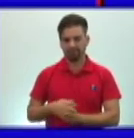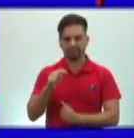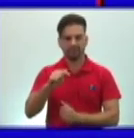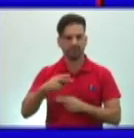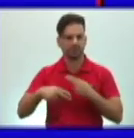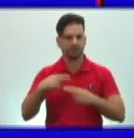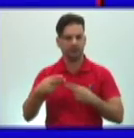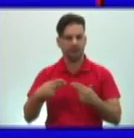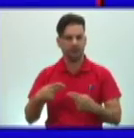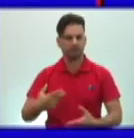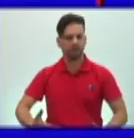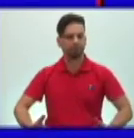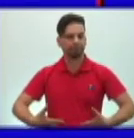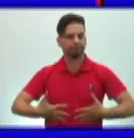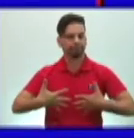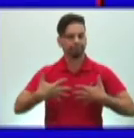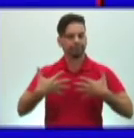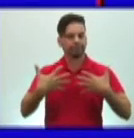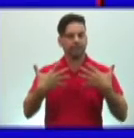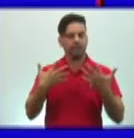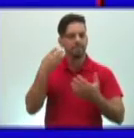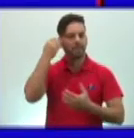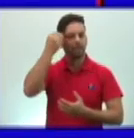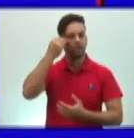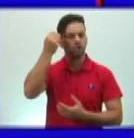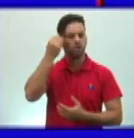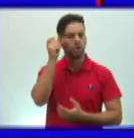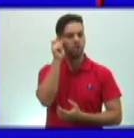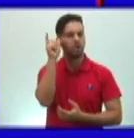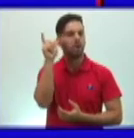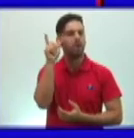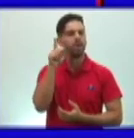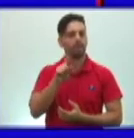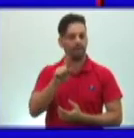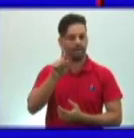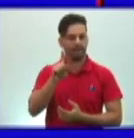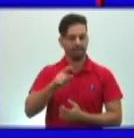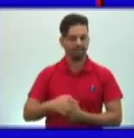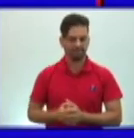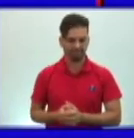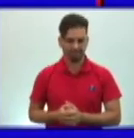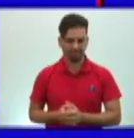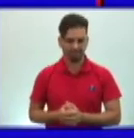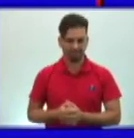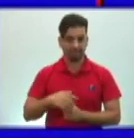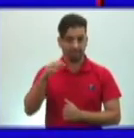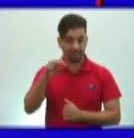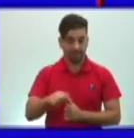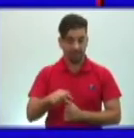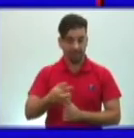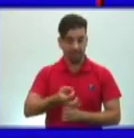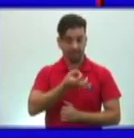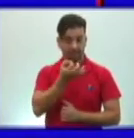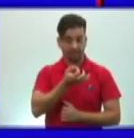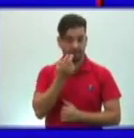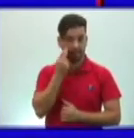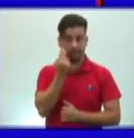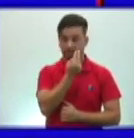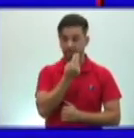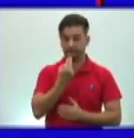del espíritu hacia el ensueño, hacia el ideal. Desde esa perspectiva, Martí,